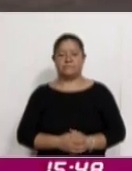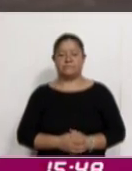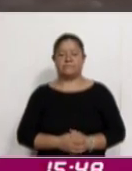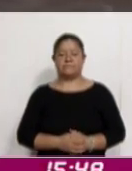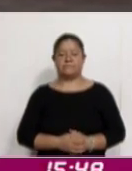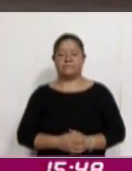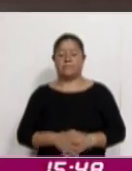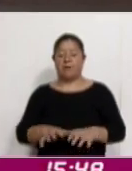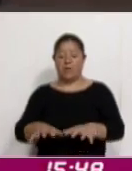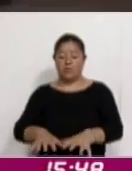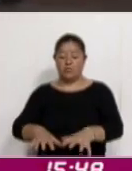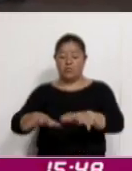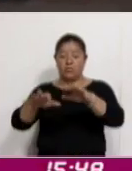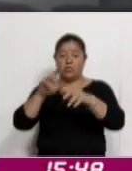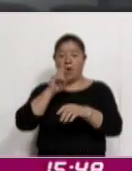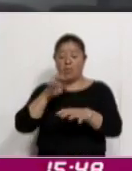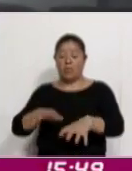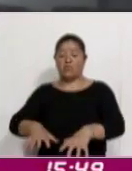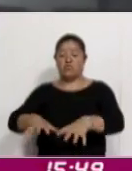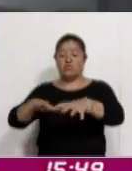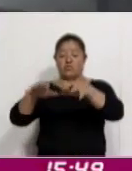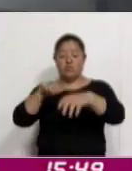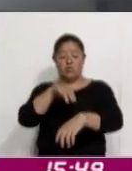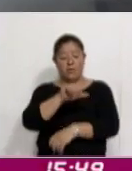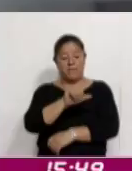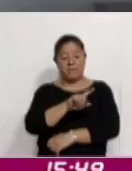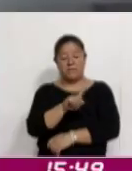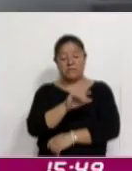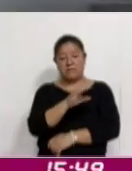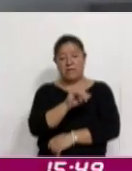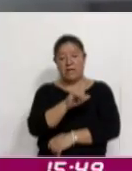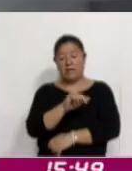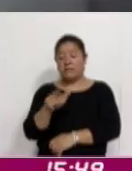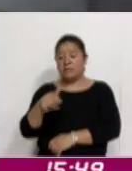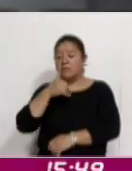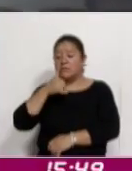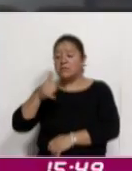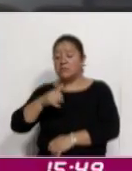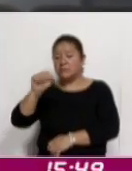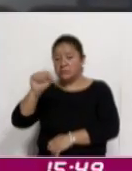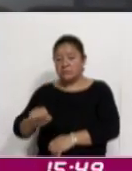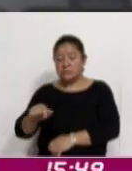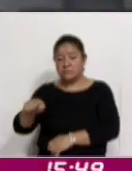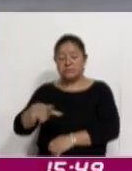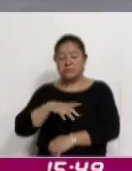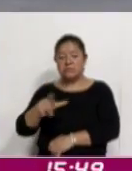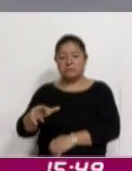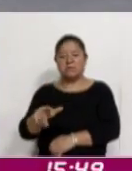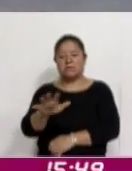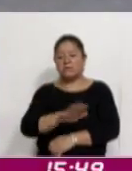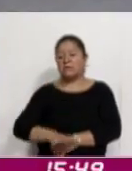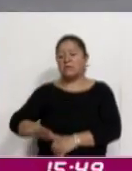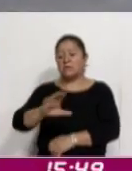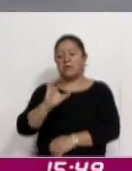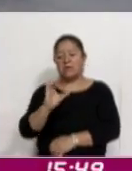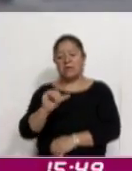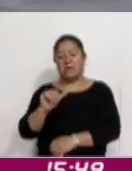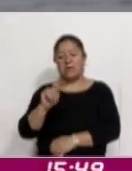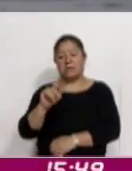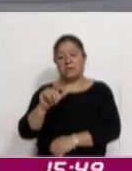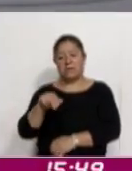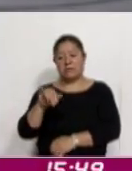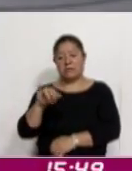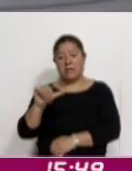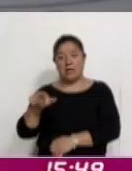Inundaciones en Mascali, en el sur de Italia. Las calles de este poblado, situado en la provincia de Catania, en la isla de Sicilia,